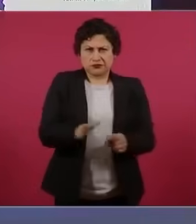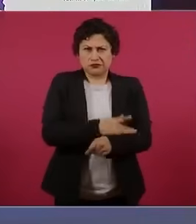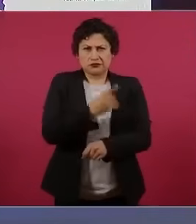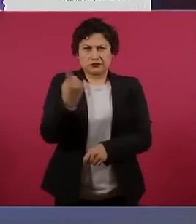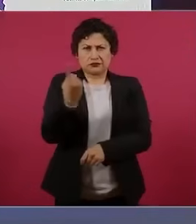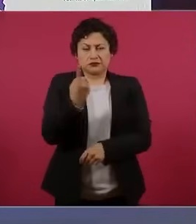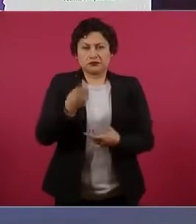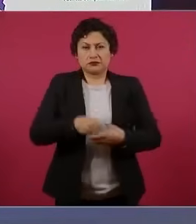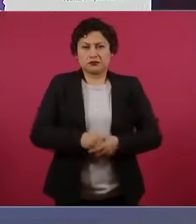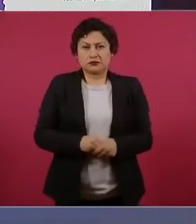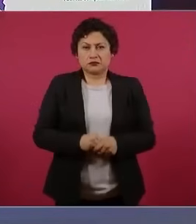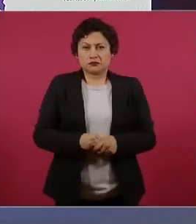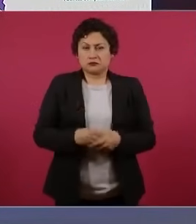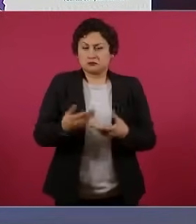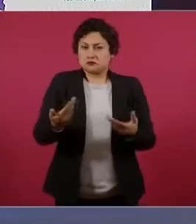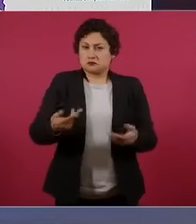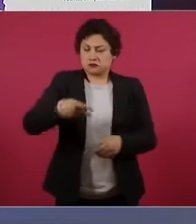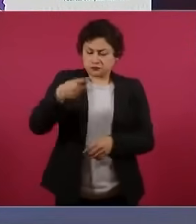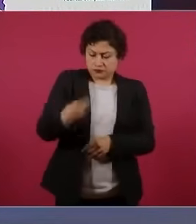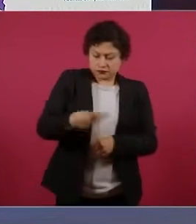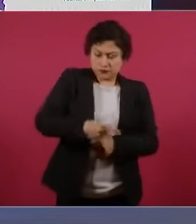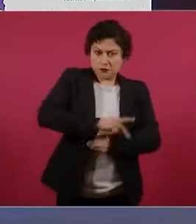Habló México.